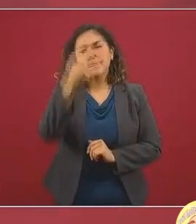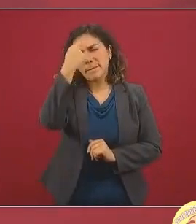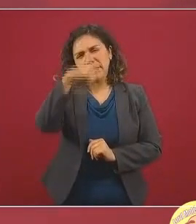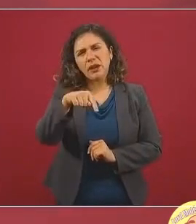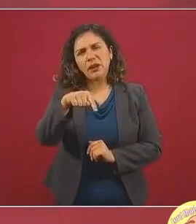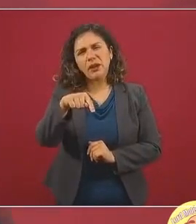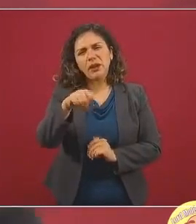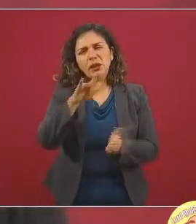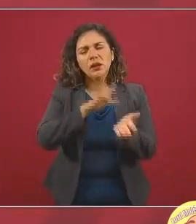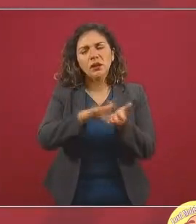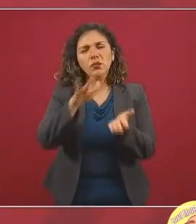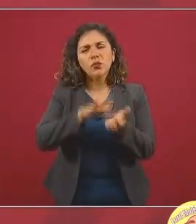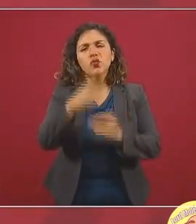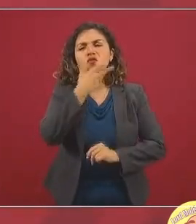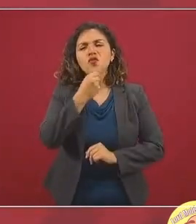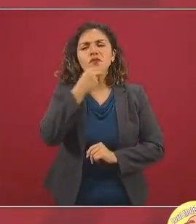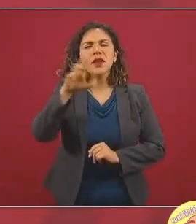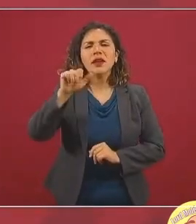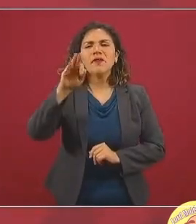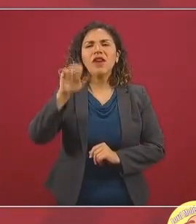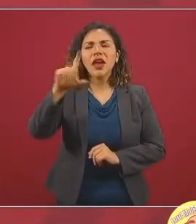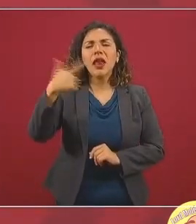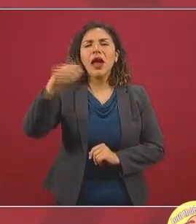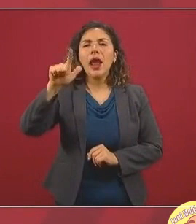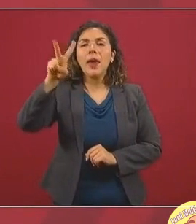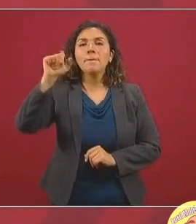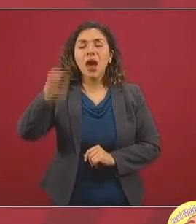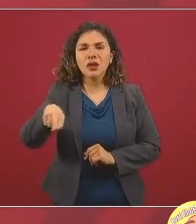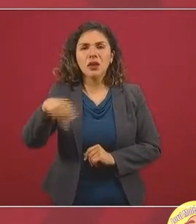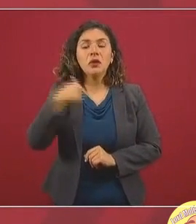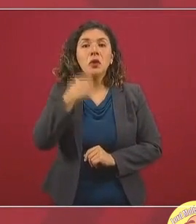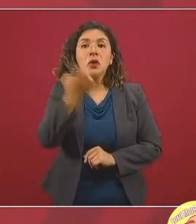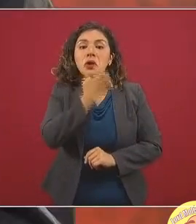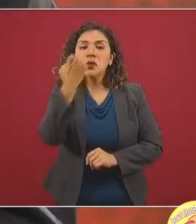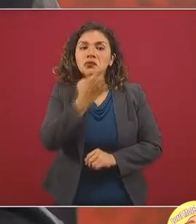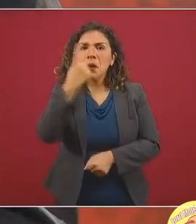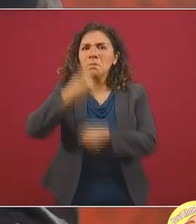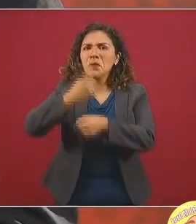de Rafael Galván. Estaba yo en primero